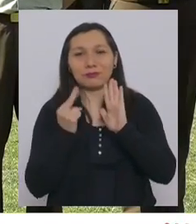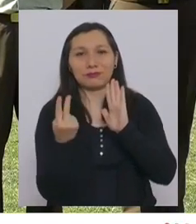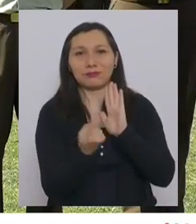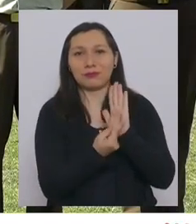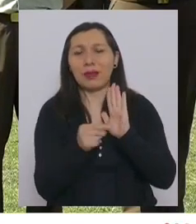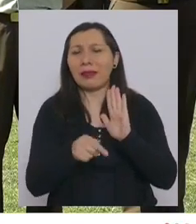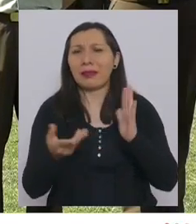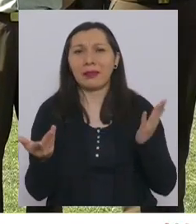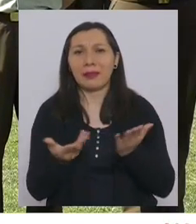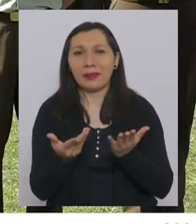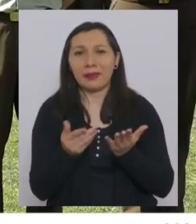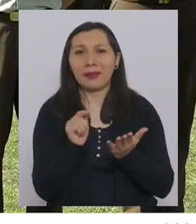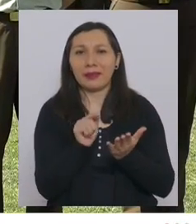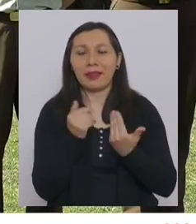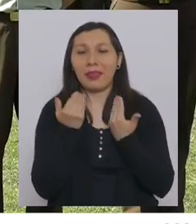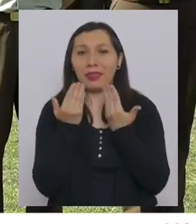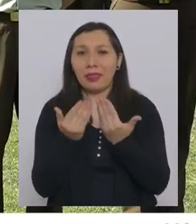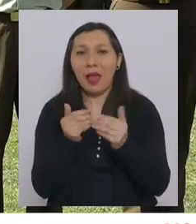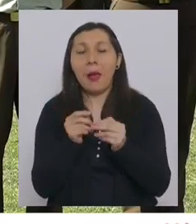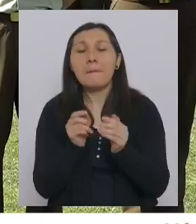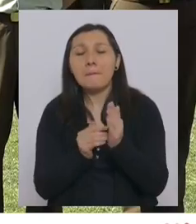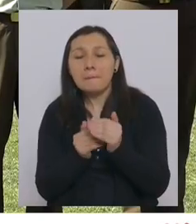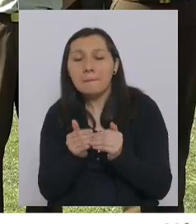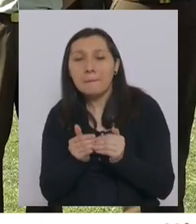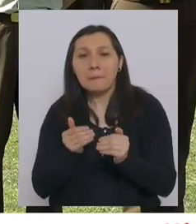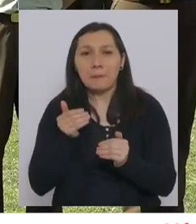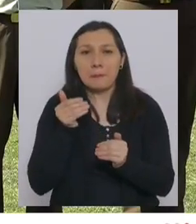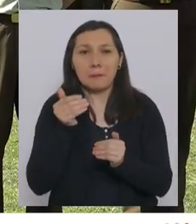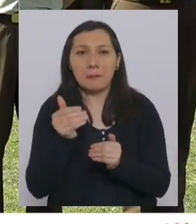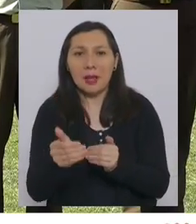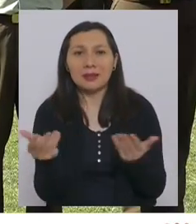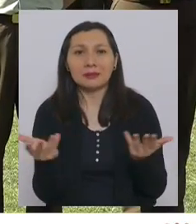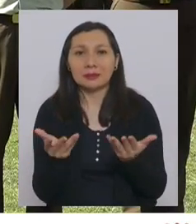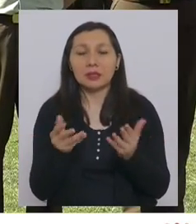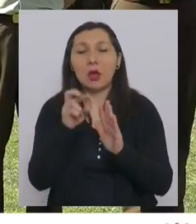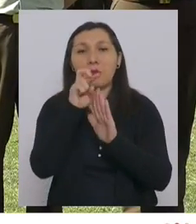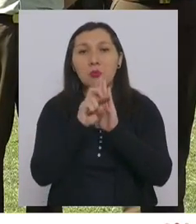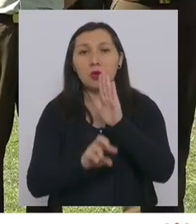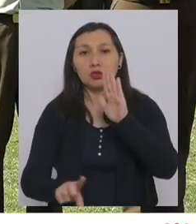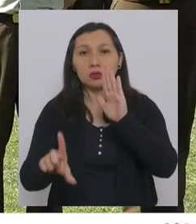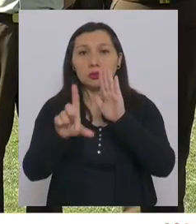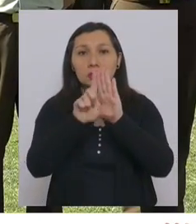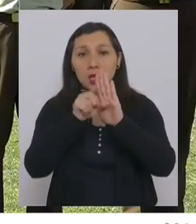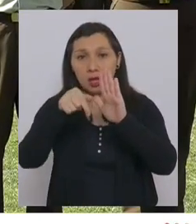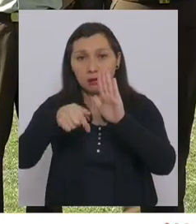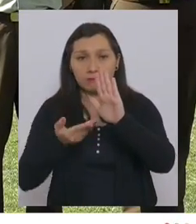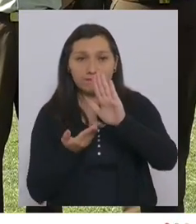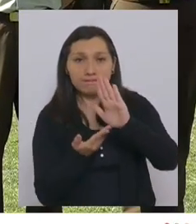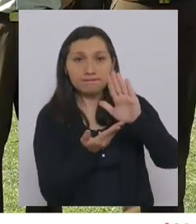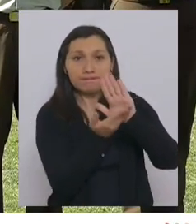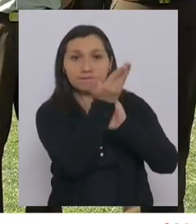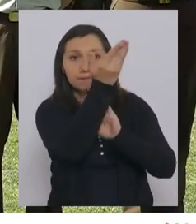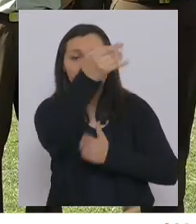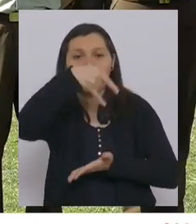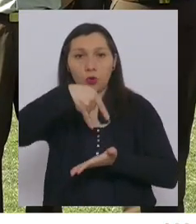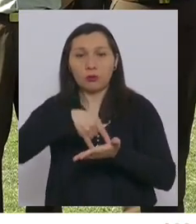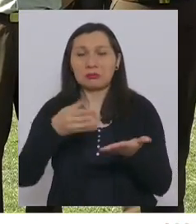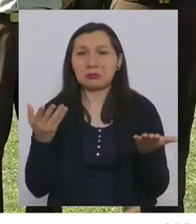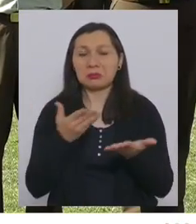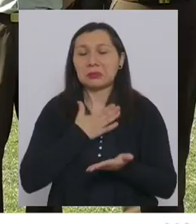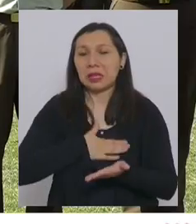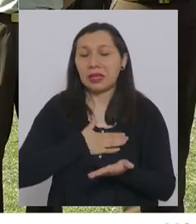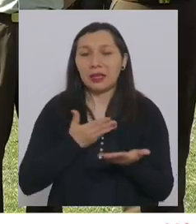Esta reforma va a dar un paso adicional a través de un proyecto de ley que vamos a enviar al Congreso, que lo que busca